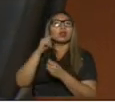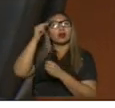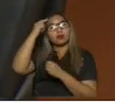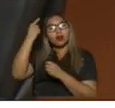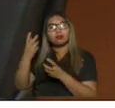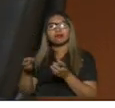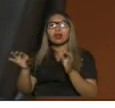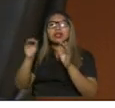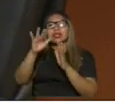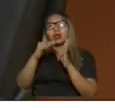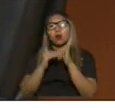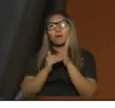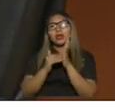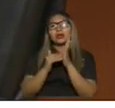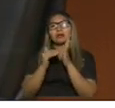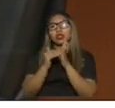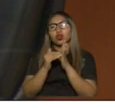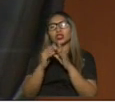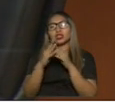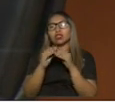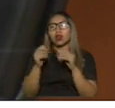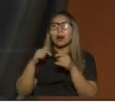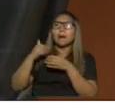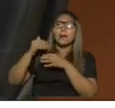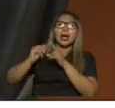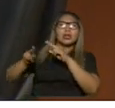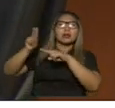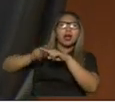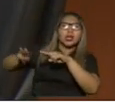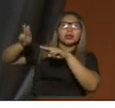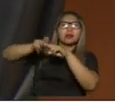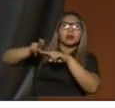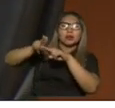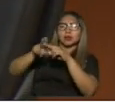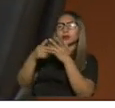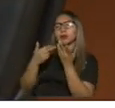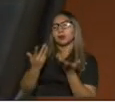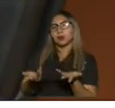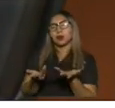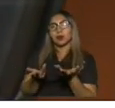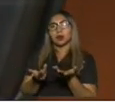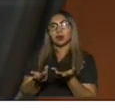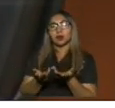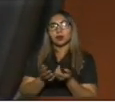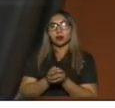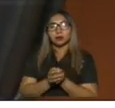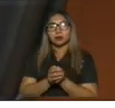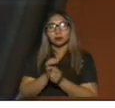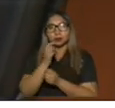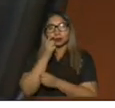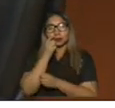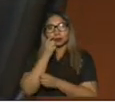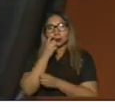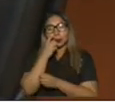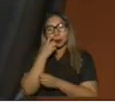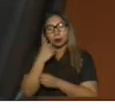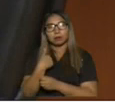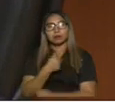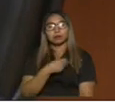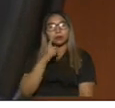5.000 millones de dólares, según propuesta del gobierno. Y en vez de asegurar el cobro de estas obligaciones, estamos viendo